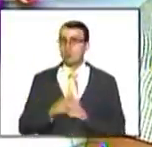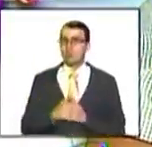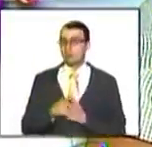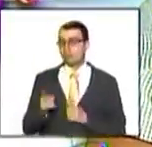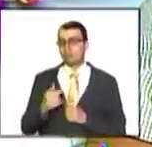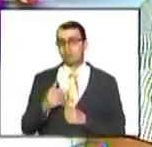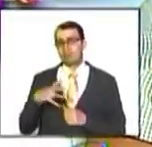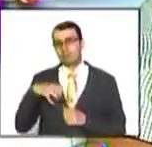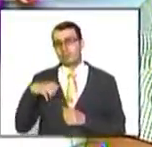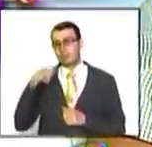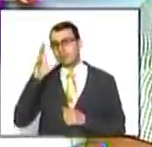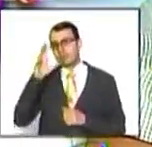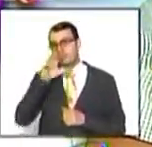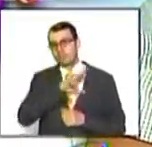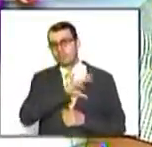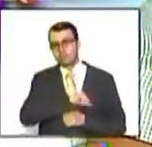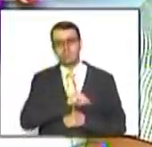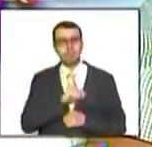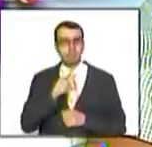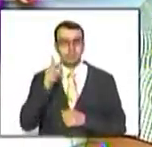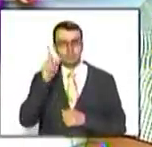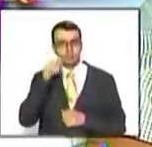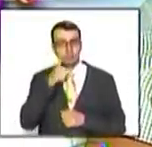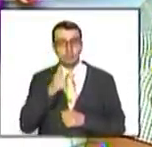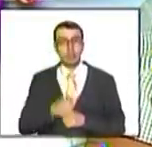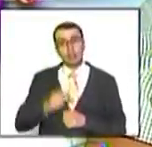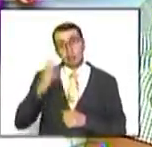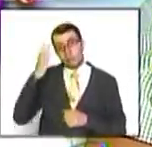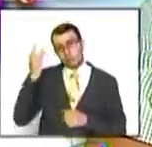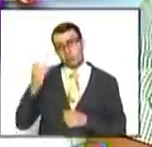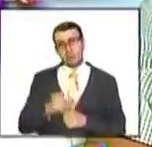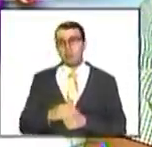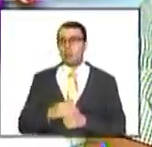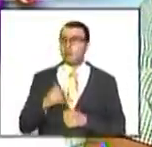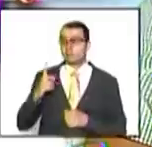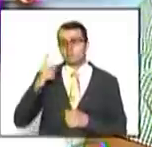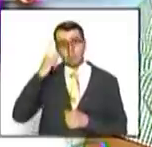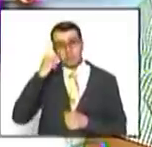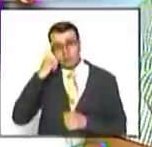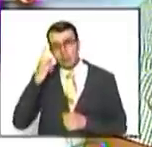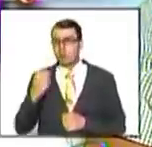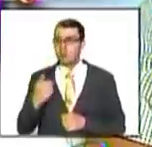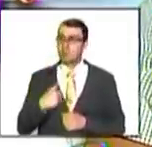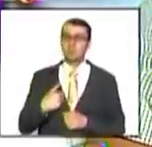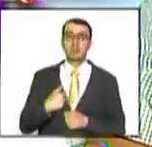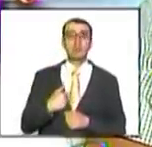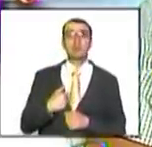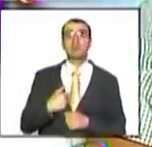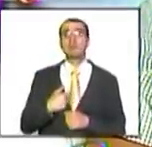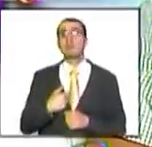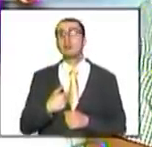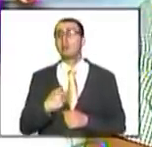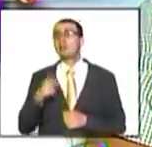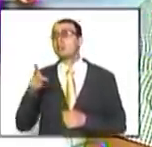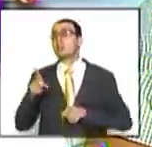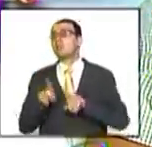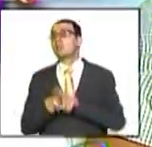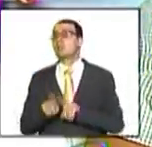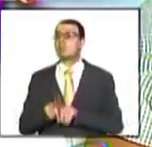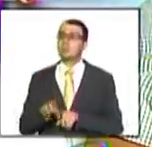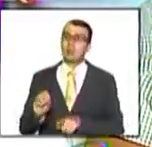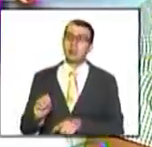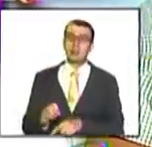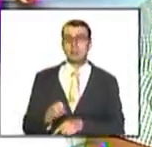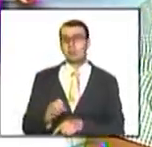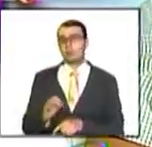porque el médico que le mandó eso no está pensando allá cuando tiene al frente que si es su hermano, que si es su